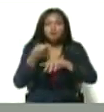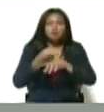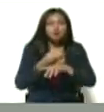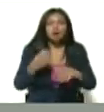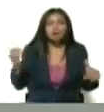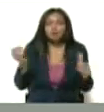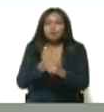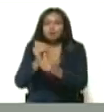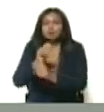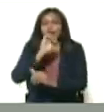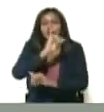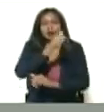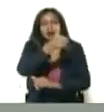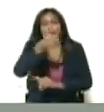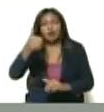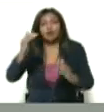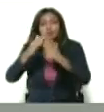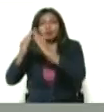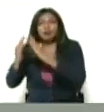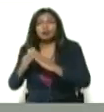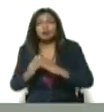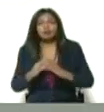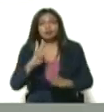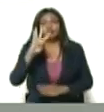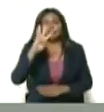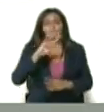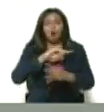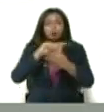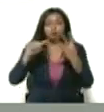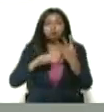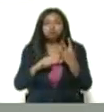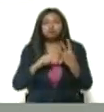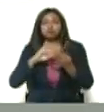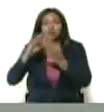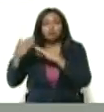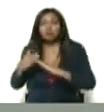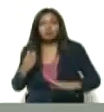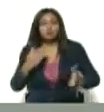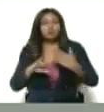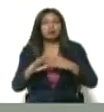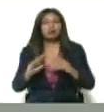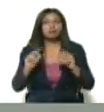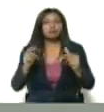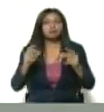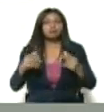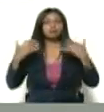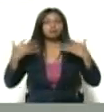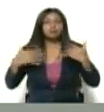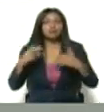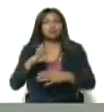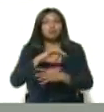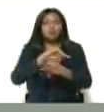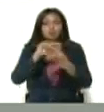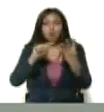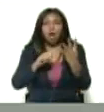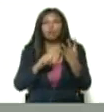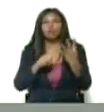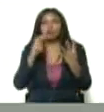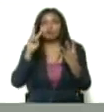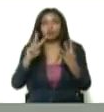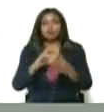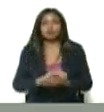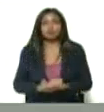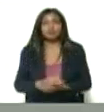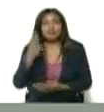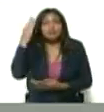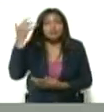casos casa por casa. Fíjense que hoy aparecen 4 casos comunitarios e inmediatamente usted prende las alarmas por 4 casos que se están presentando.